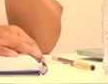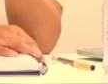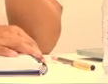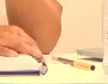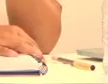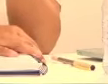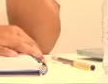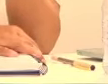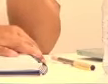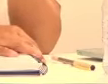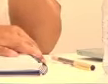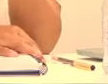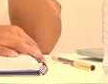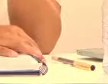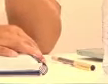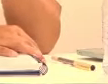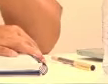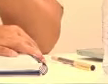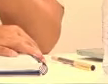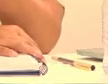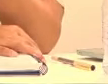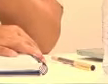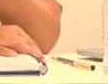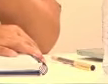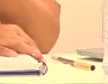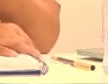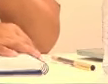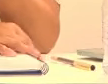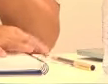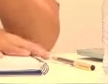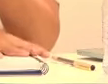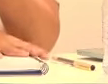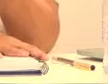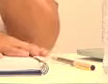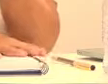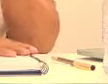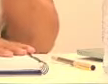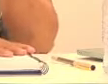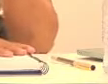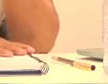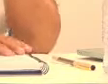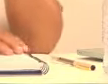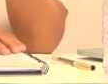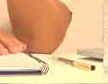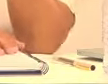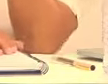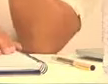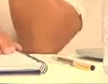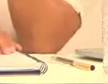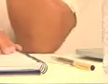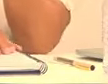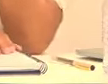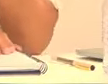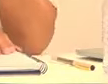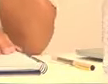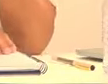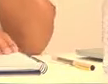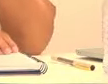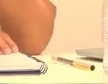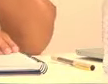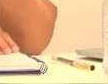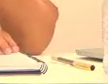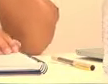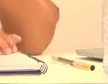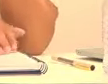pero sumado a eso con la zozobra de no saber qué va a pasar. Alguien decía, pero ¿por qué solamente le dieron 8 meses a